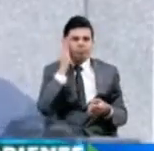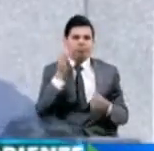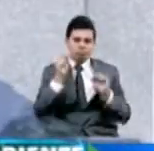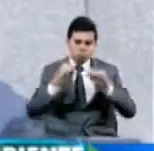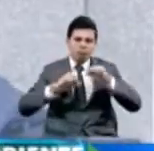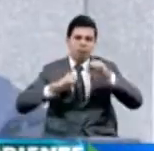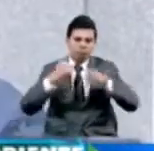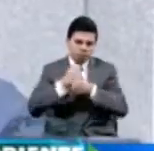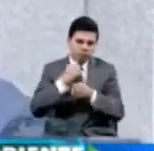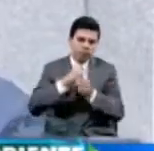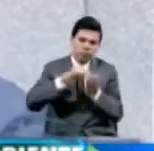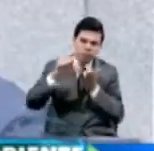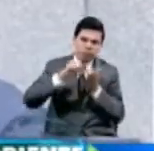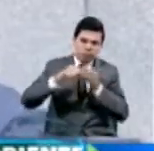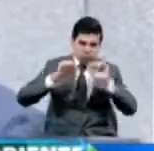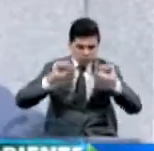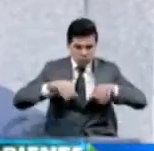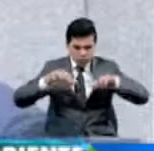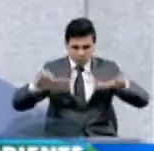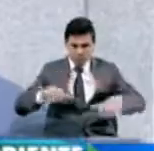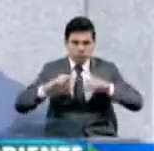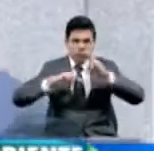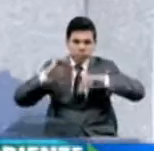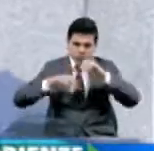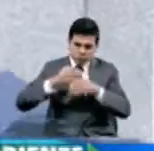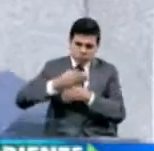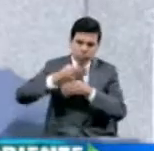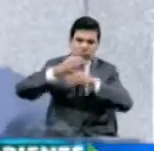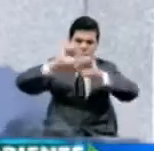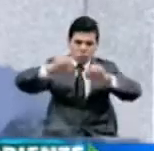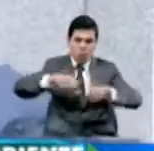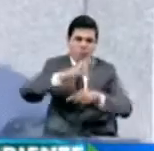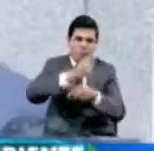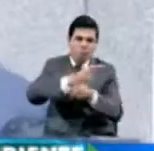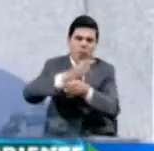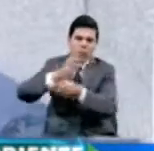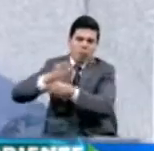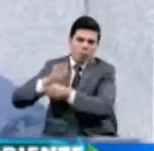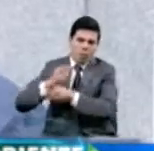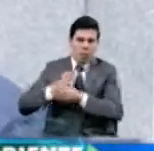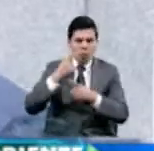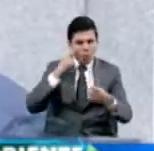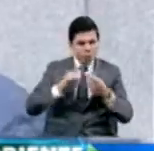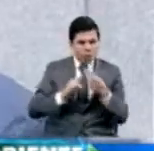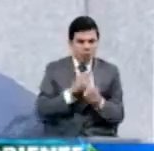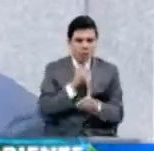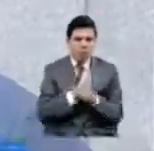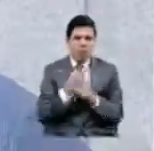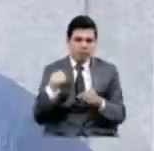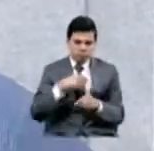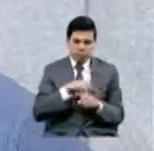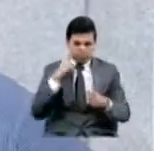las inversiones, se están haciendo muchas de ellas y que se van a cumplir los objetivos que nos hemos trazado desde Santander.